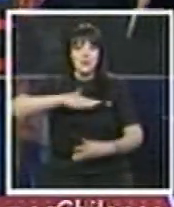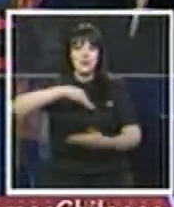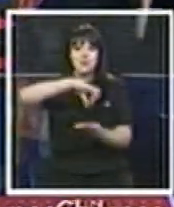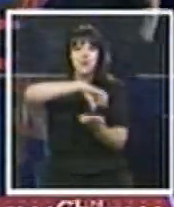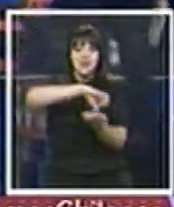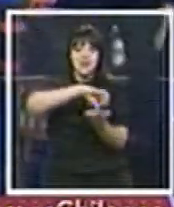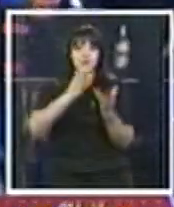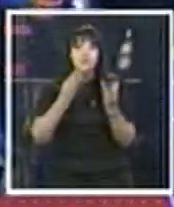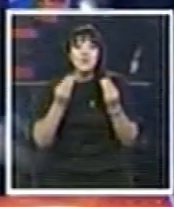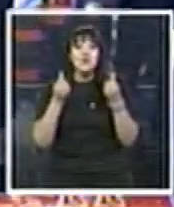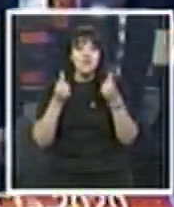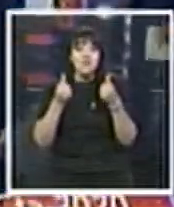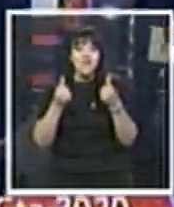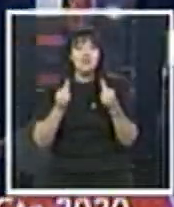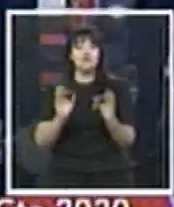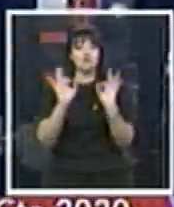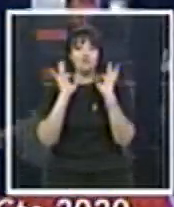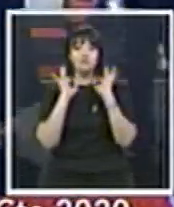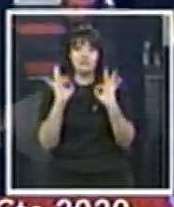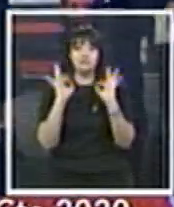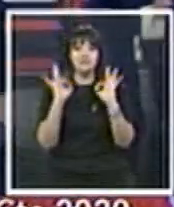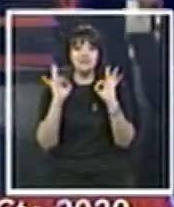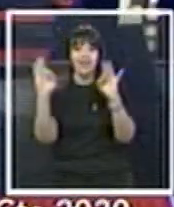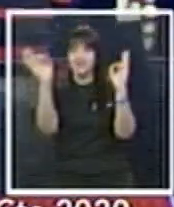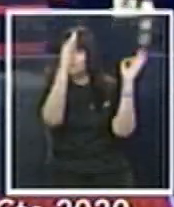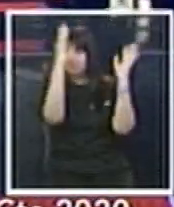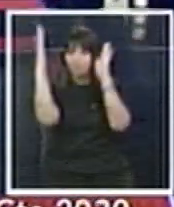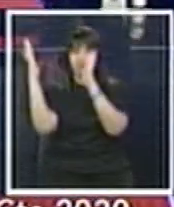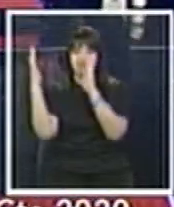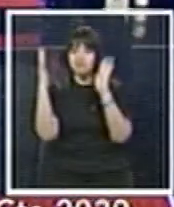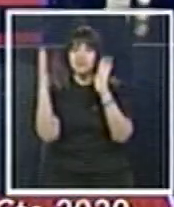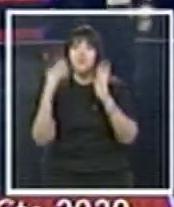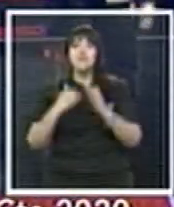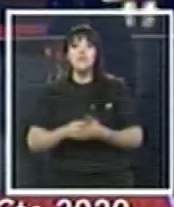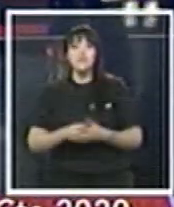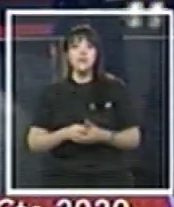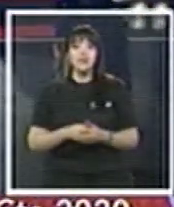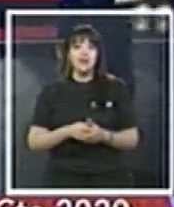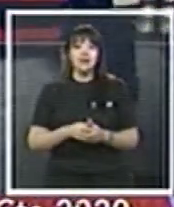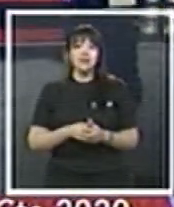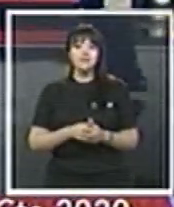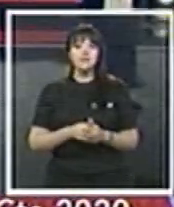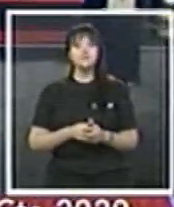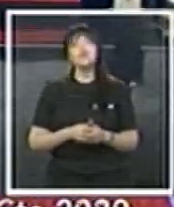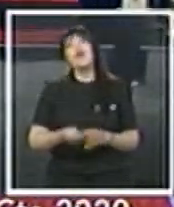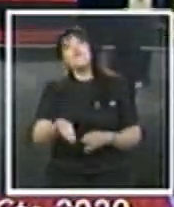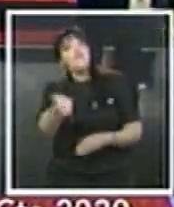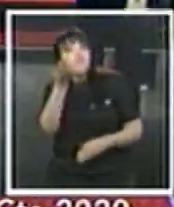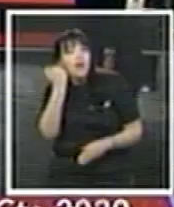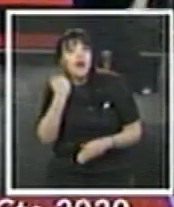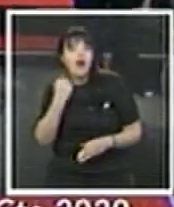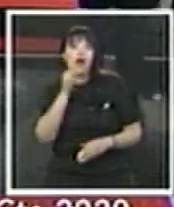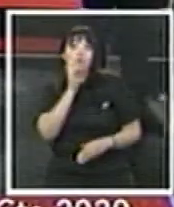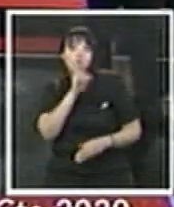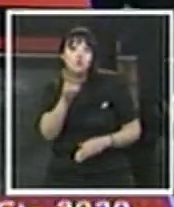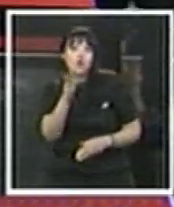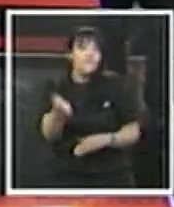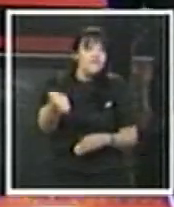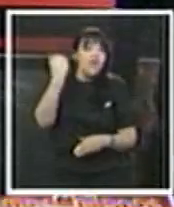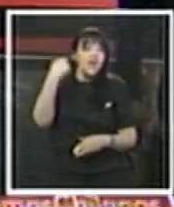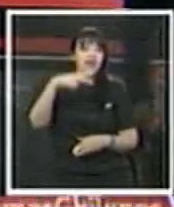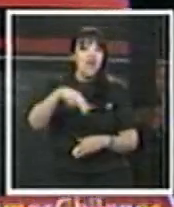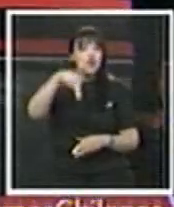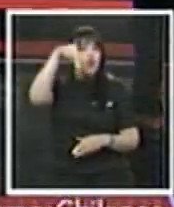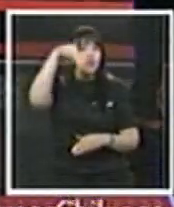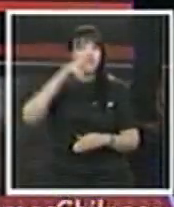bien. Exactamente. Oye, venga, acércate al norte, acércate al sur. Porque además estamos con el